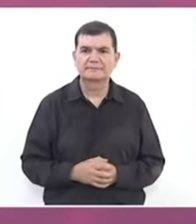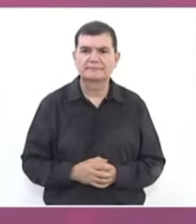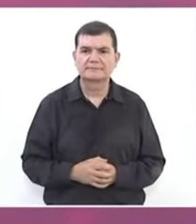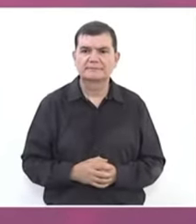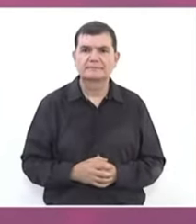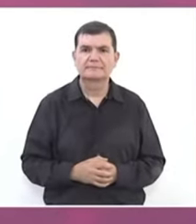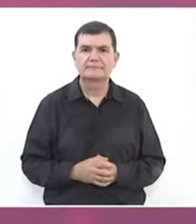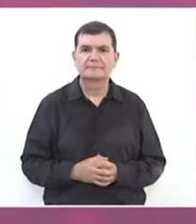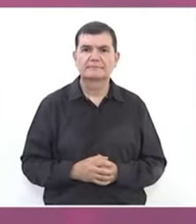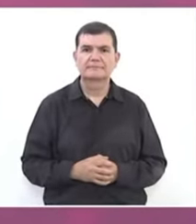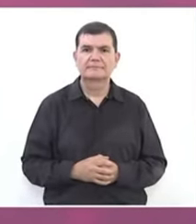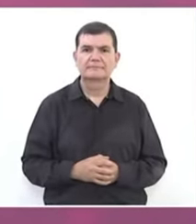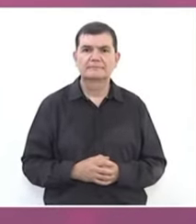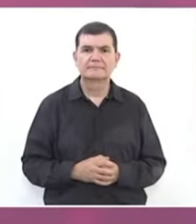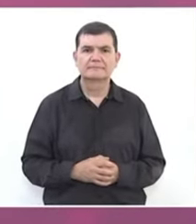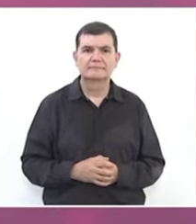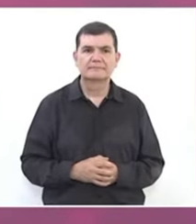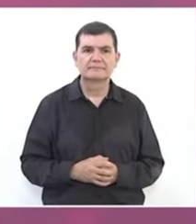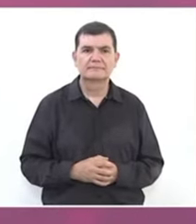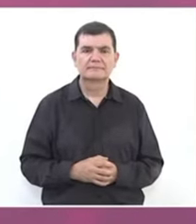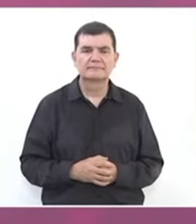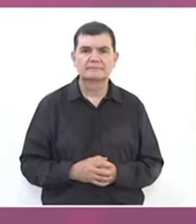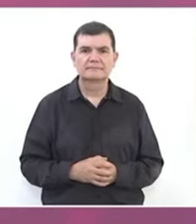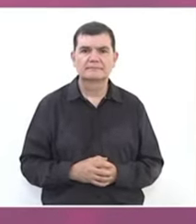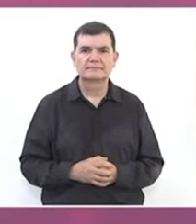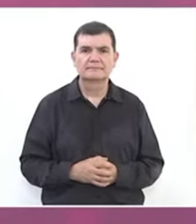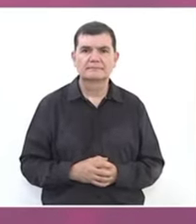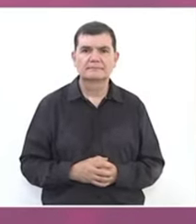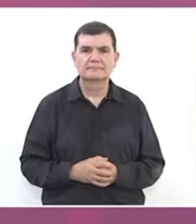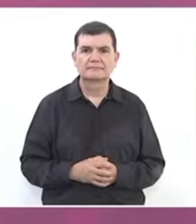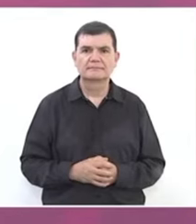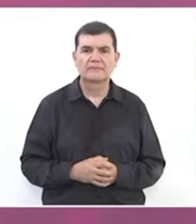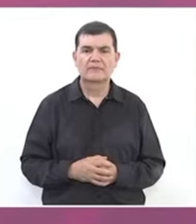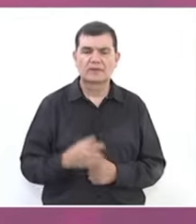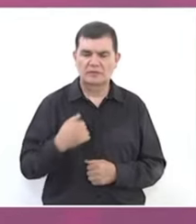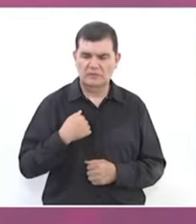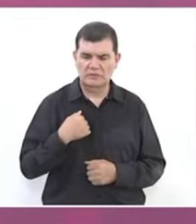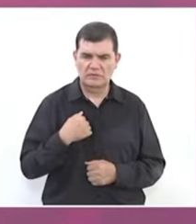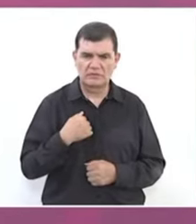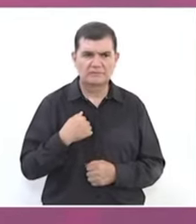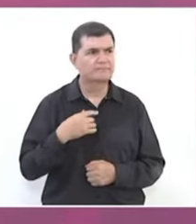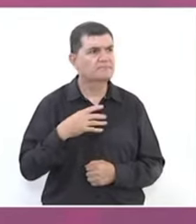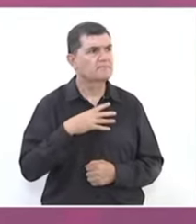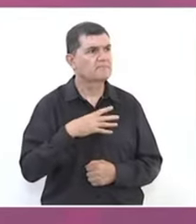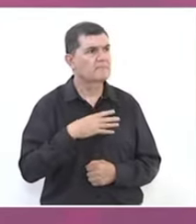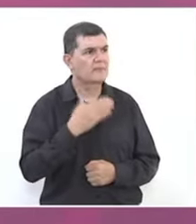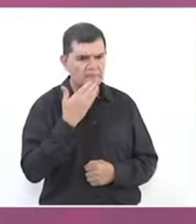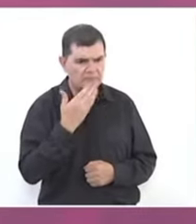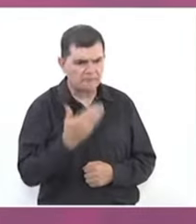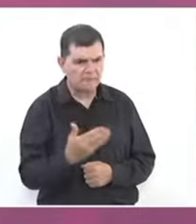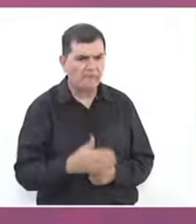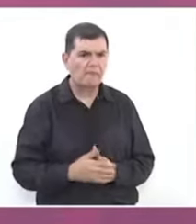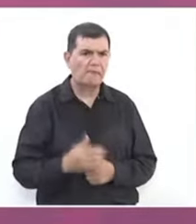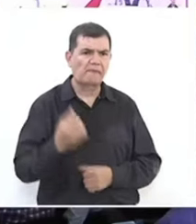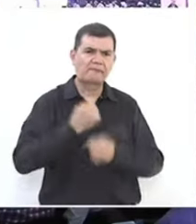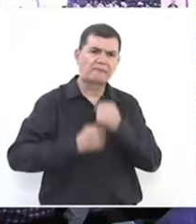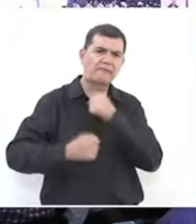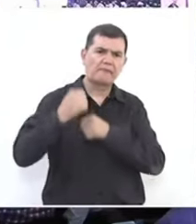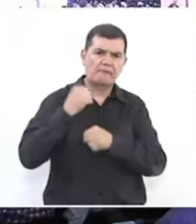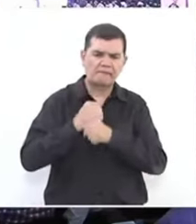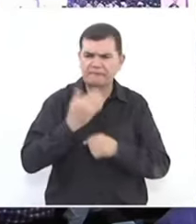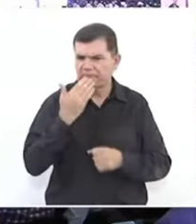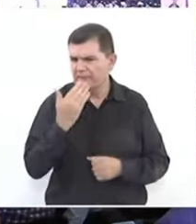AMLO, sus últimos días, regálame tu like. Si tú estás con el mejor presidente de México, ponme en la cajita años, de los comentarios